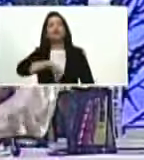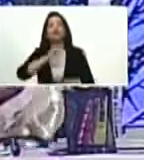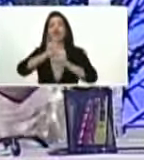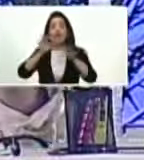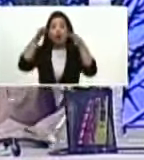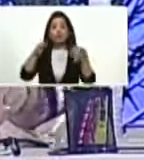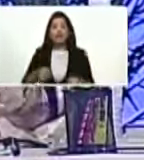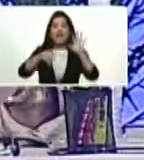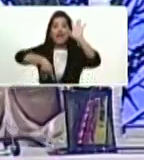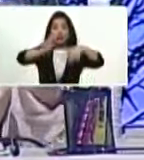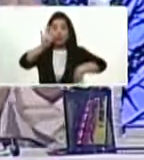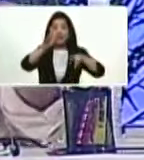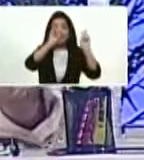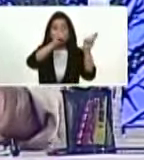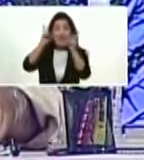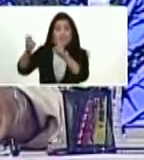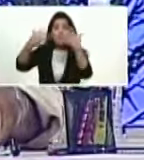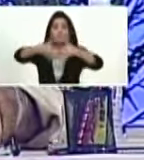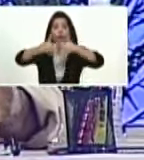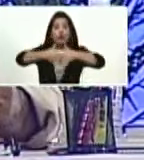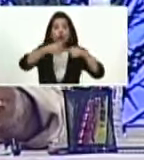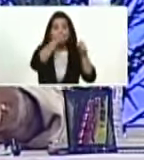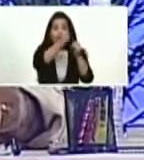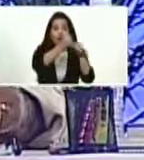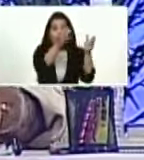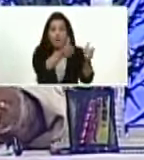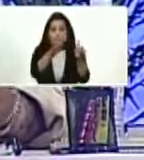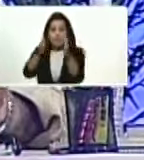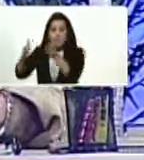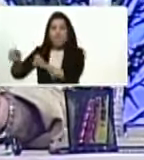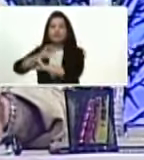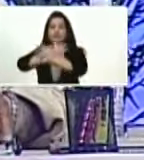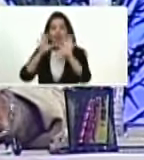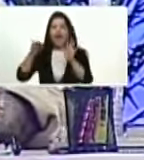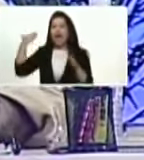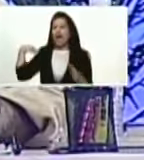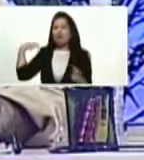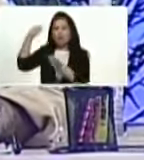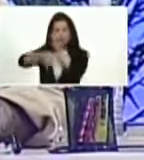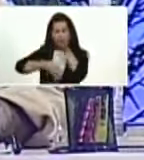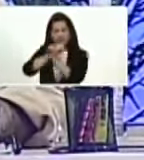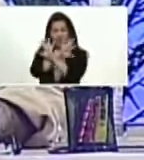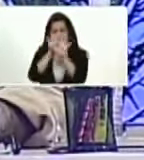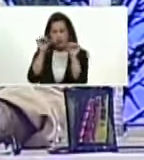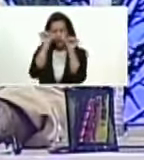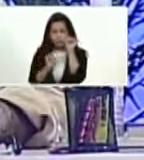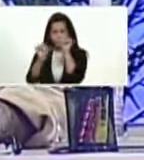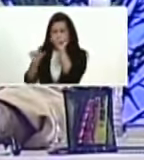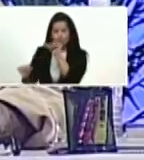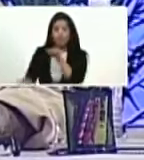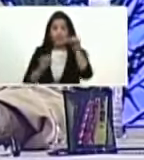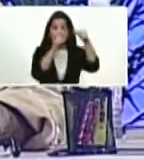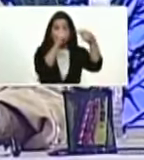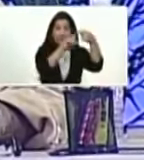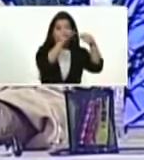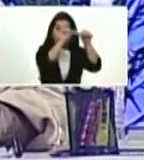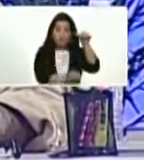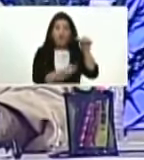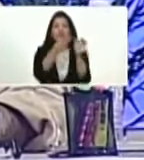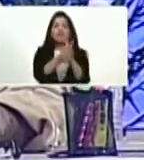14 motores específicos que ya he explicado en varias oportunidades. El primero de todos, el motor